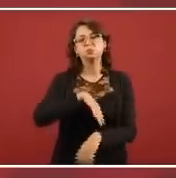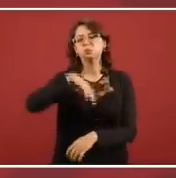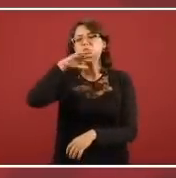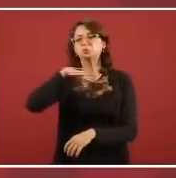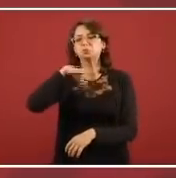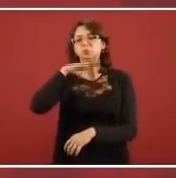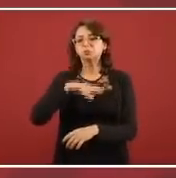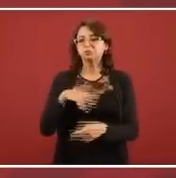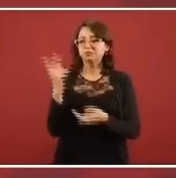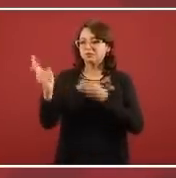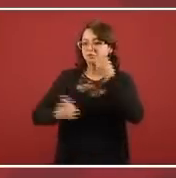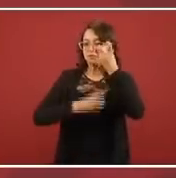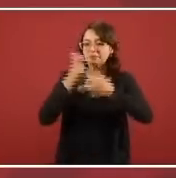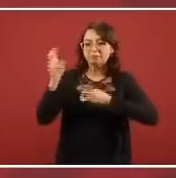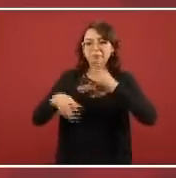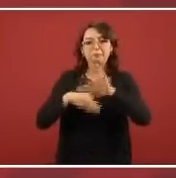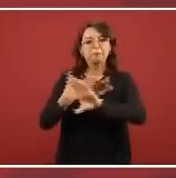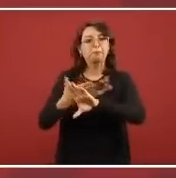y no les dicen nada.